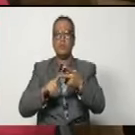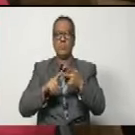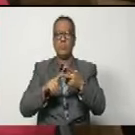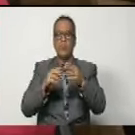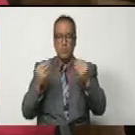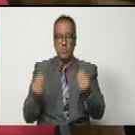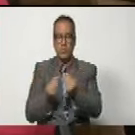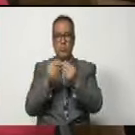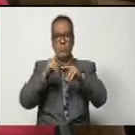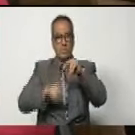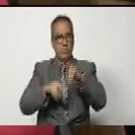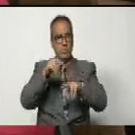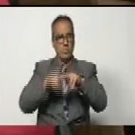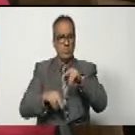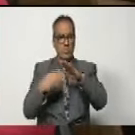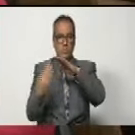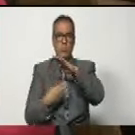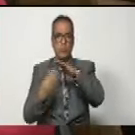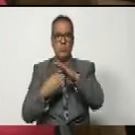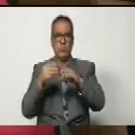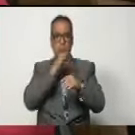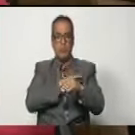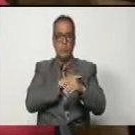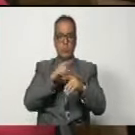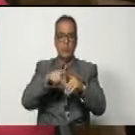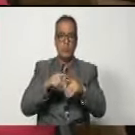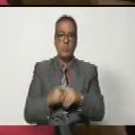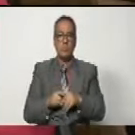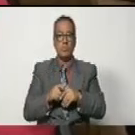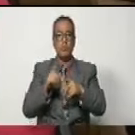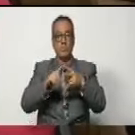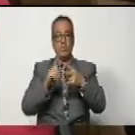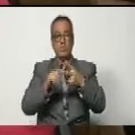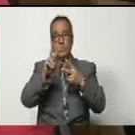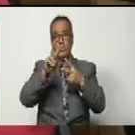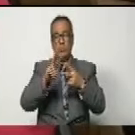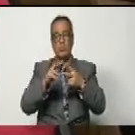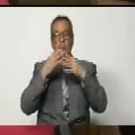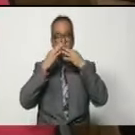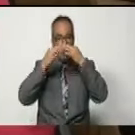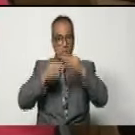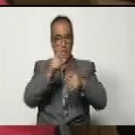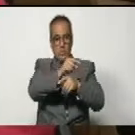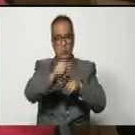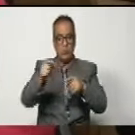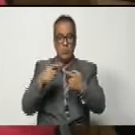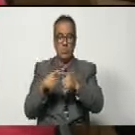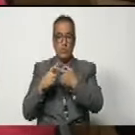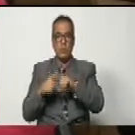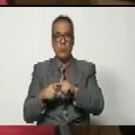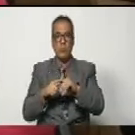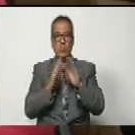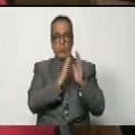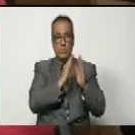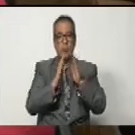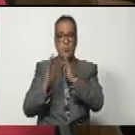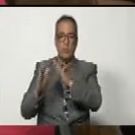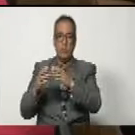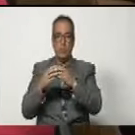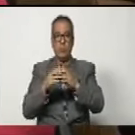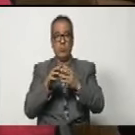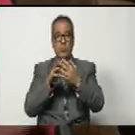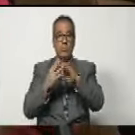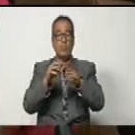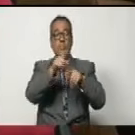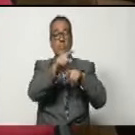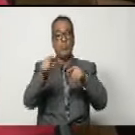y construir las bases de una sociedad socialista. Segundo, garantizar que las diversas formas de organización comunitaria